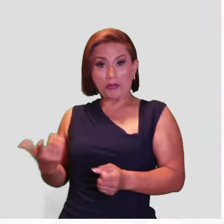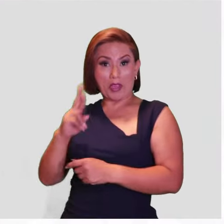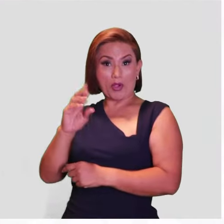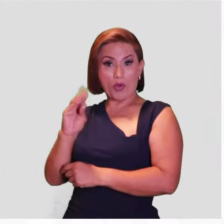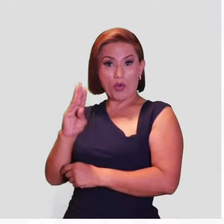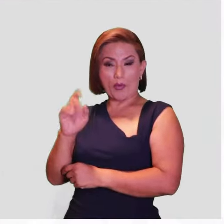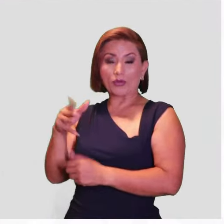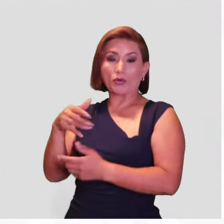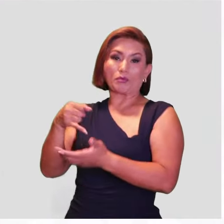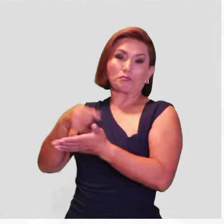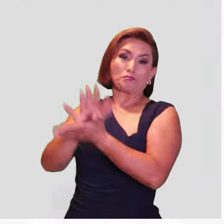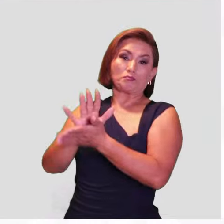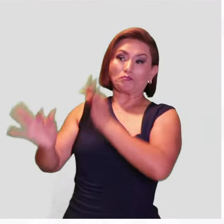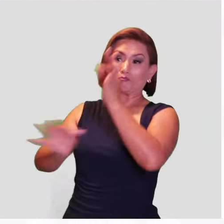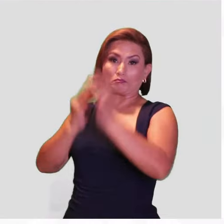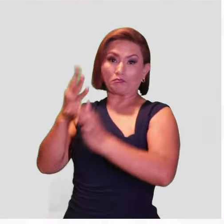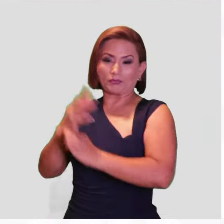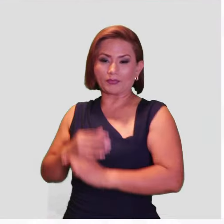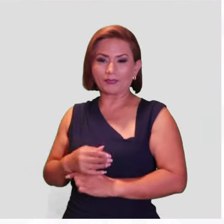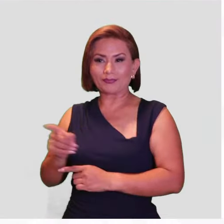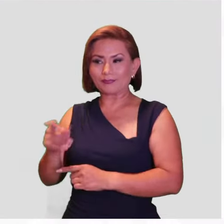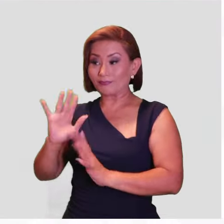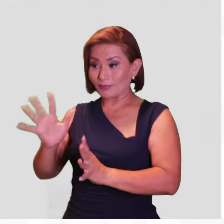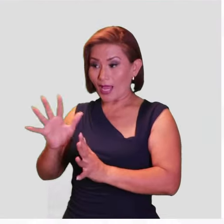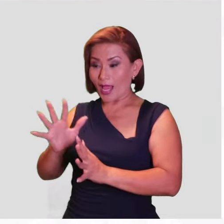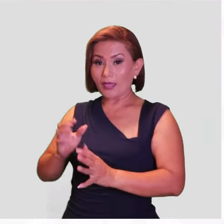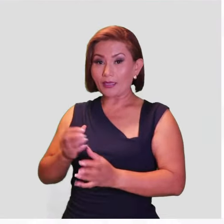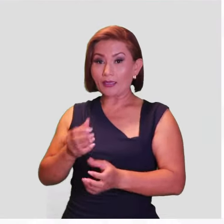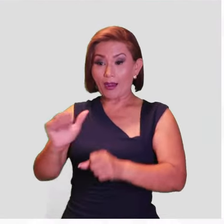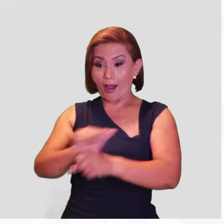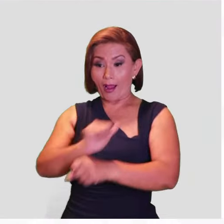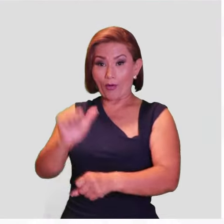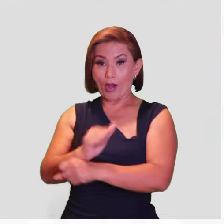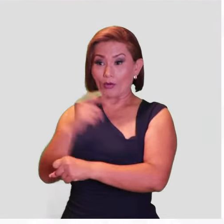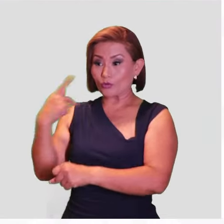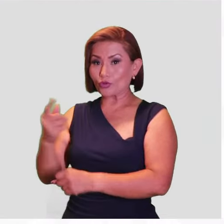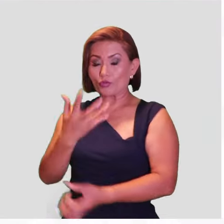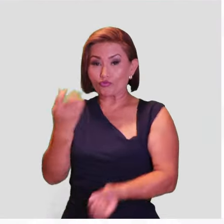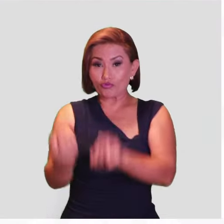pregunto, Roberto, ¿ya agarraste a los que te quemaron tus camionetas?